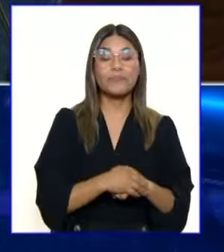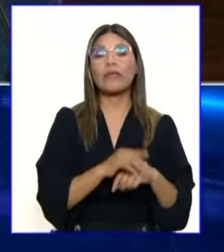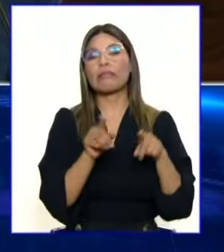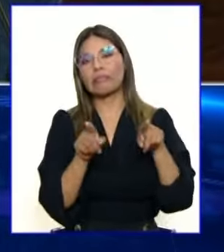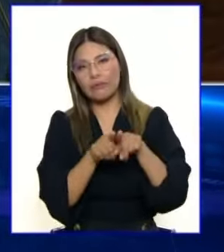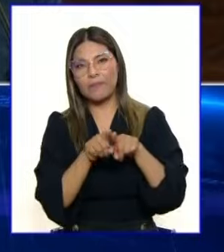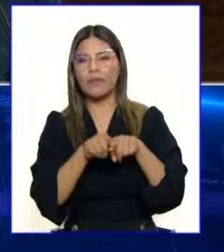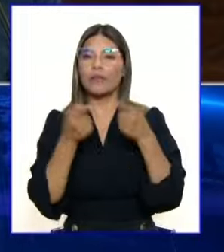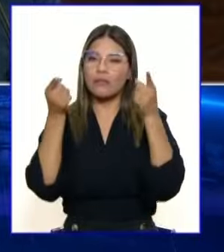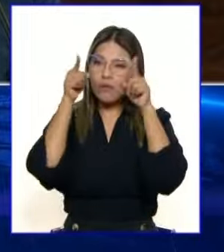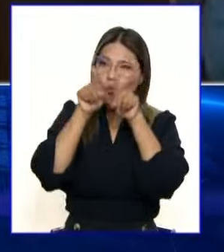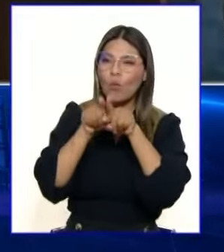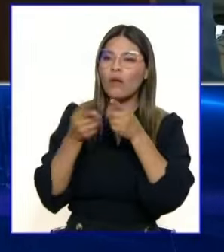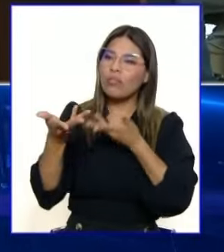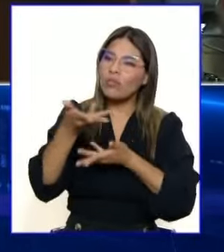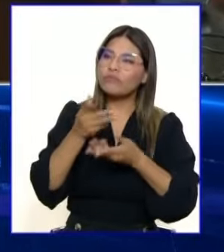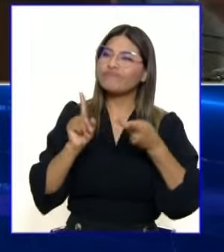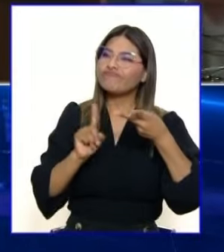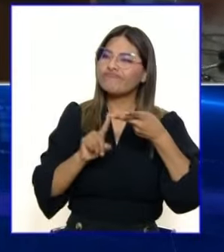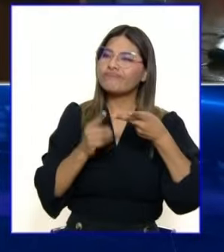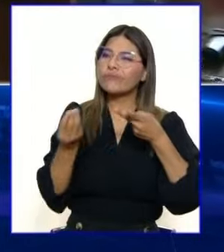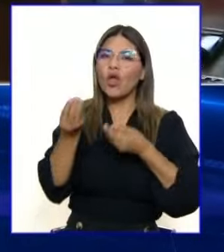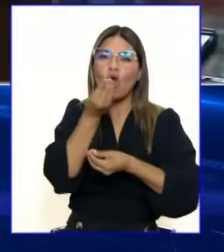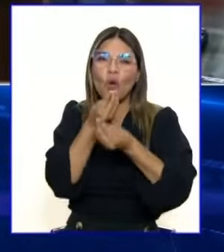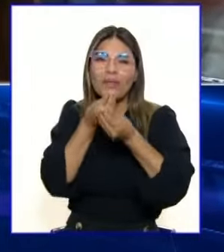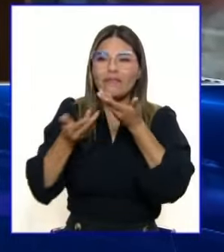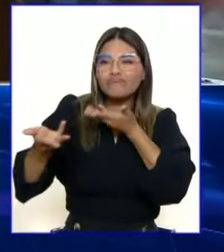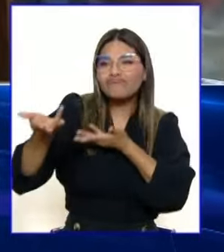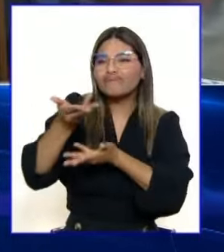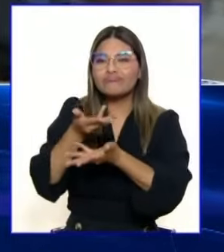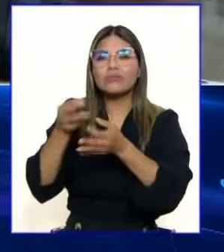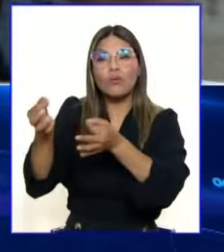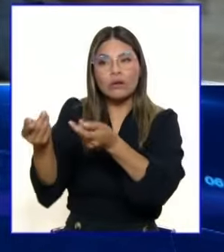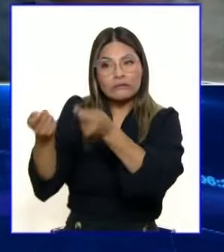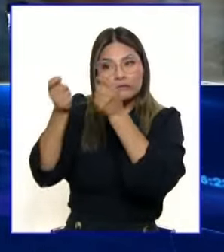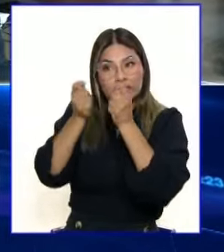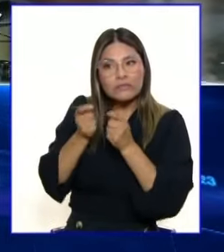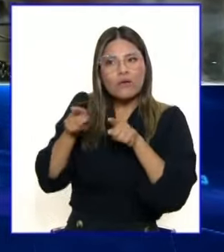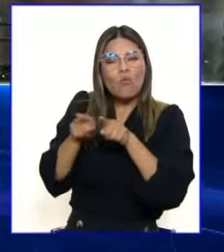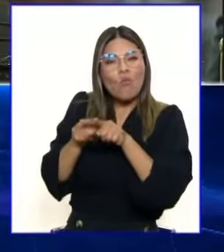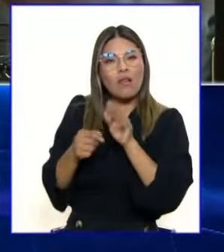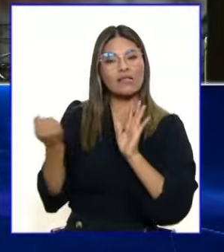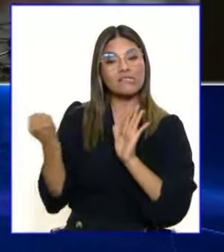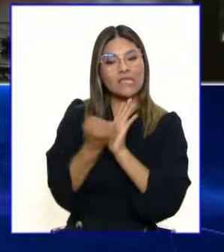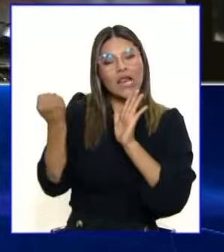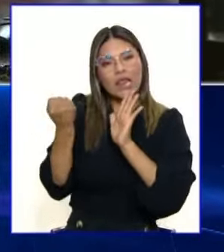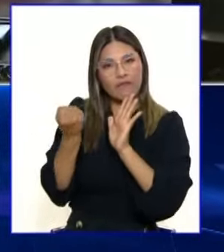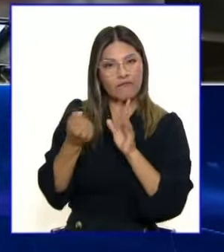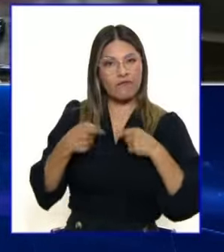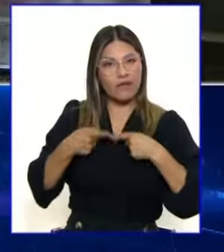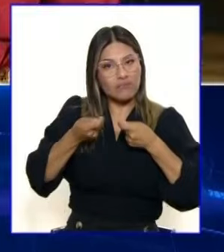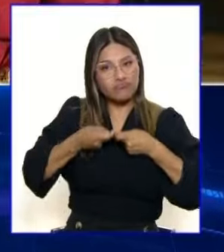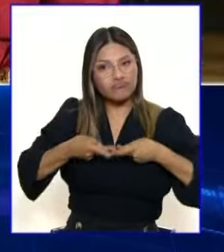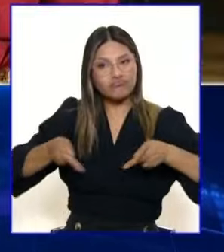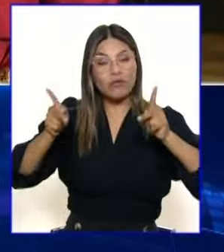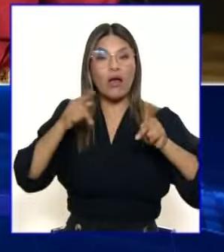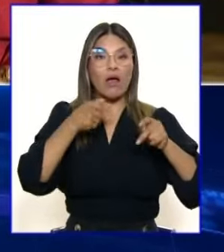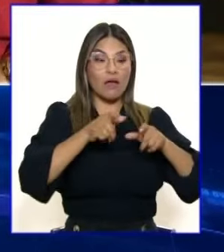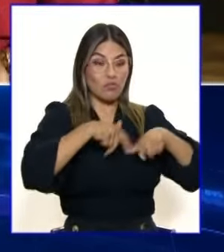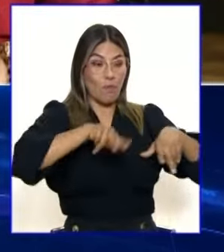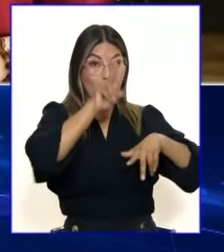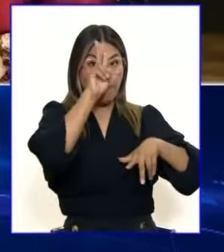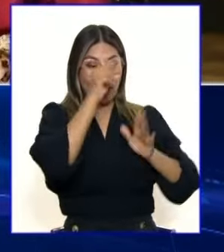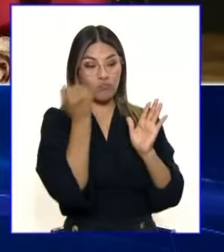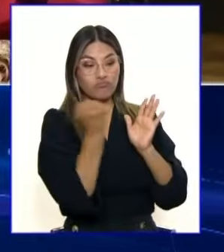poder proveerle a los productos alimenticios peruanos una certificación halal que permita a los productos alimenticios del